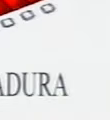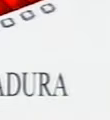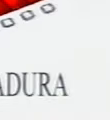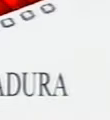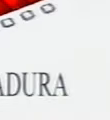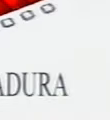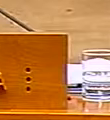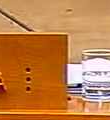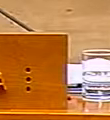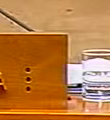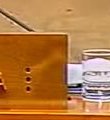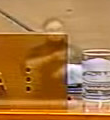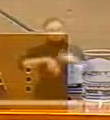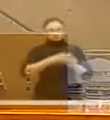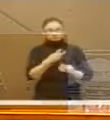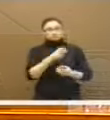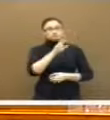la Cámara la enmienda número